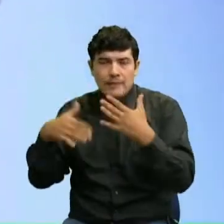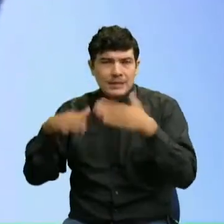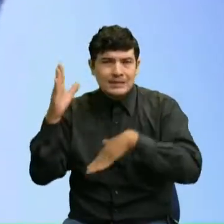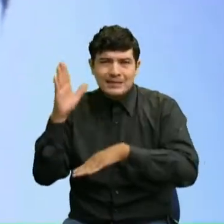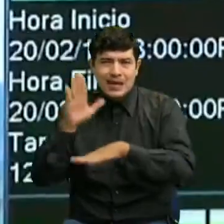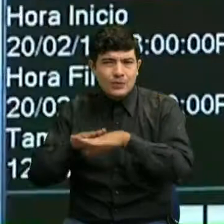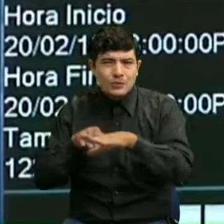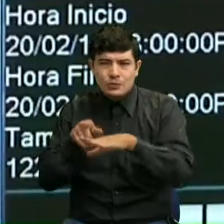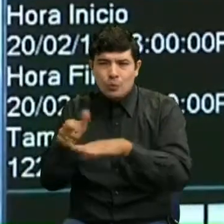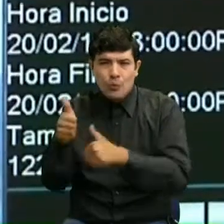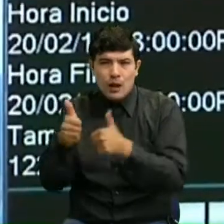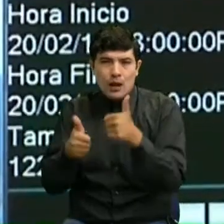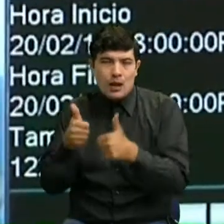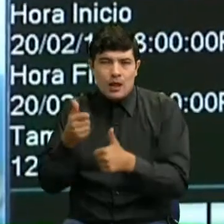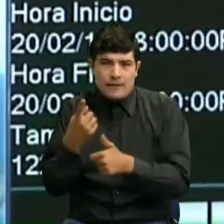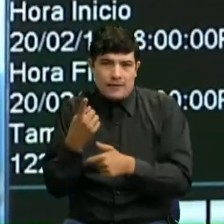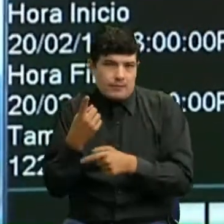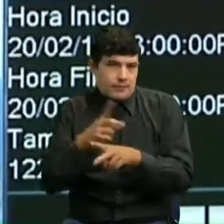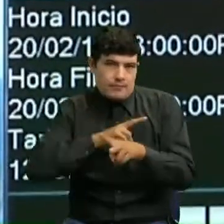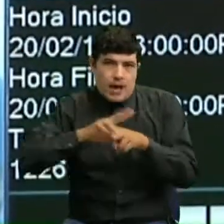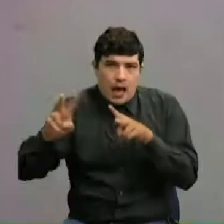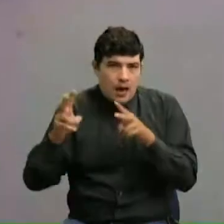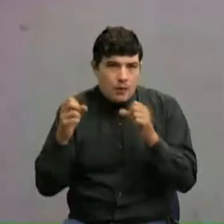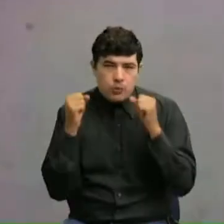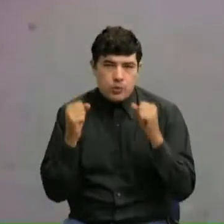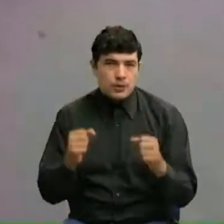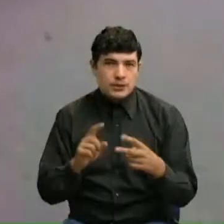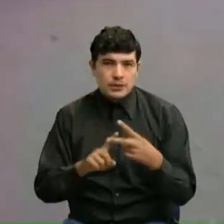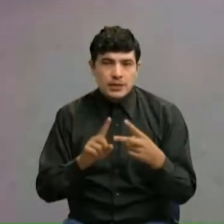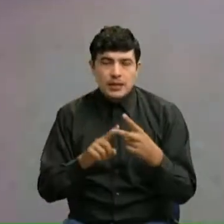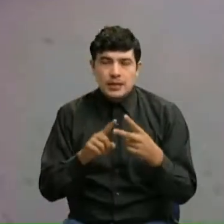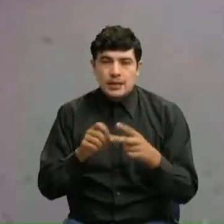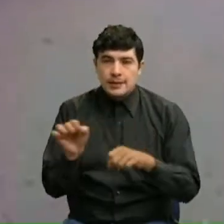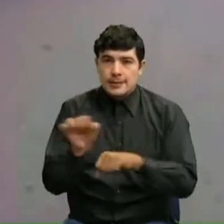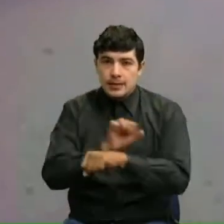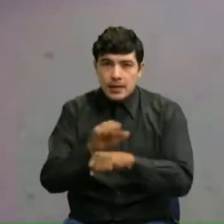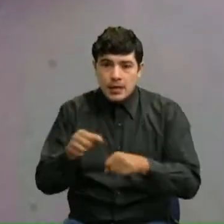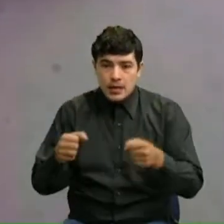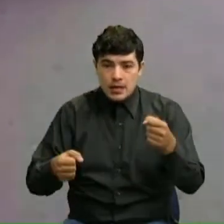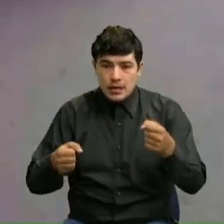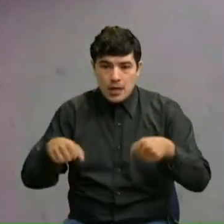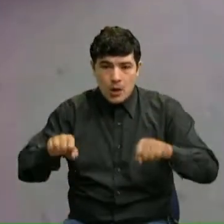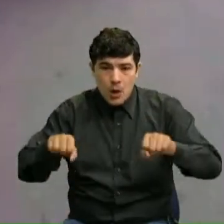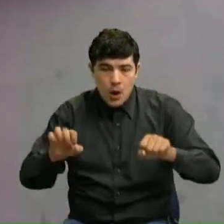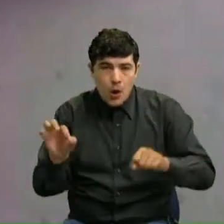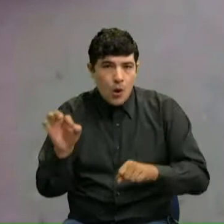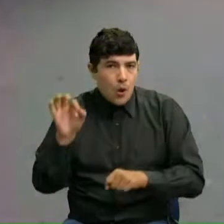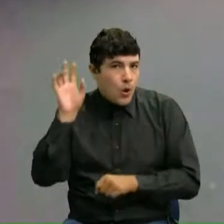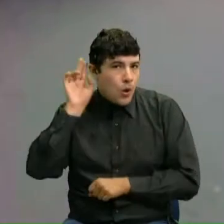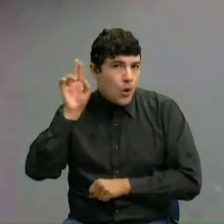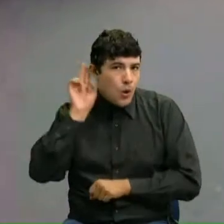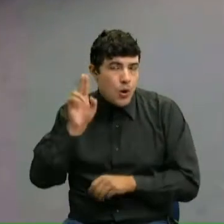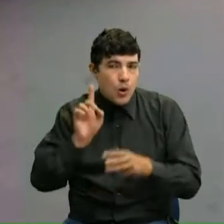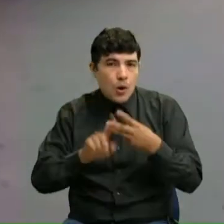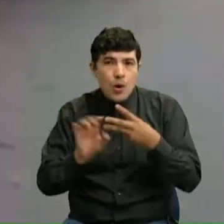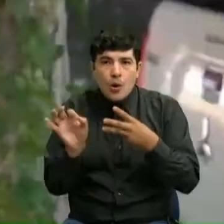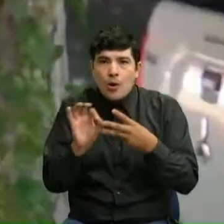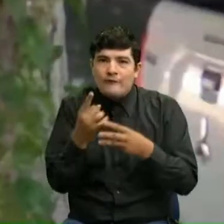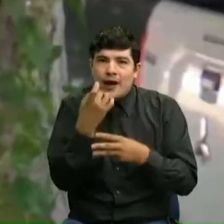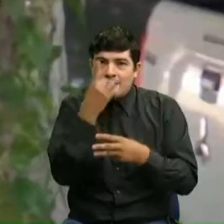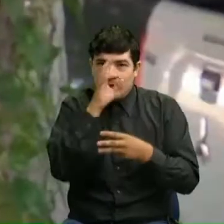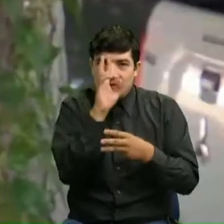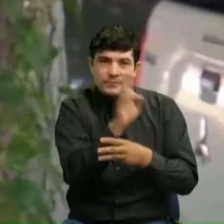mayor denominador está el exceso de velocidad, conducir bajo los efectos del alcohol y las imprudencias viales. Nos